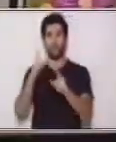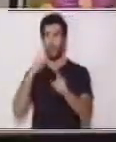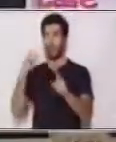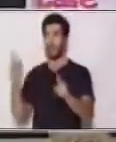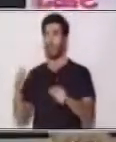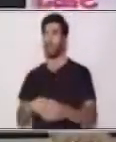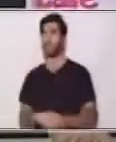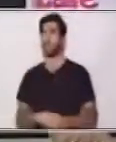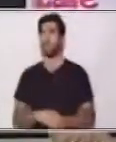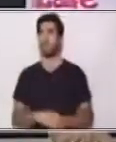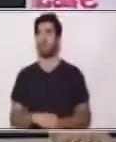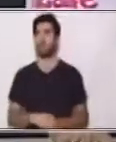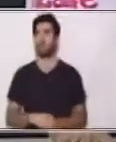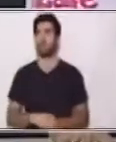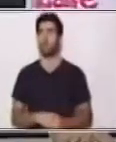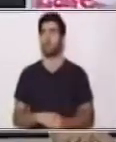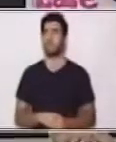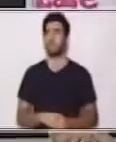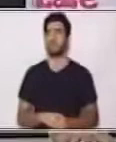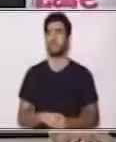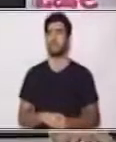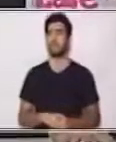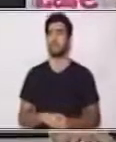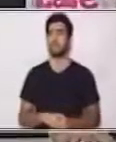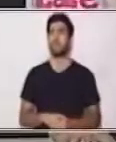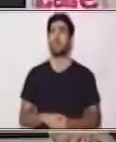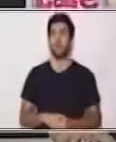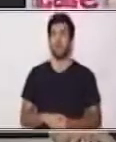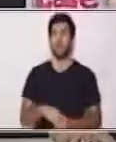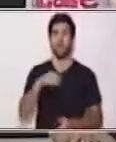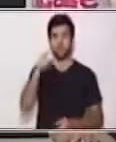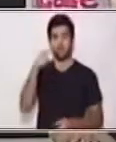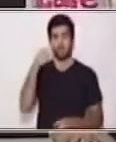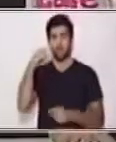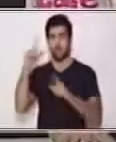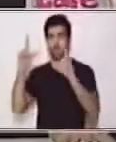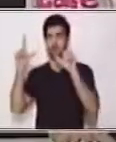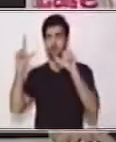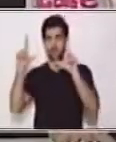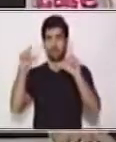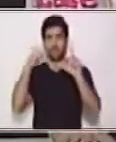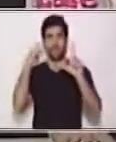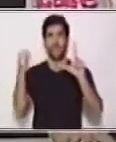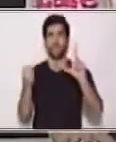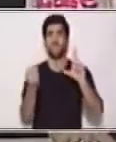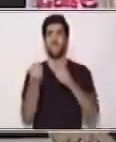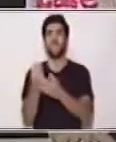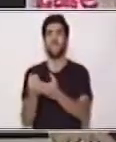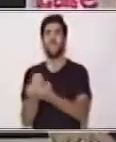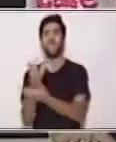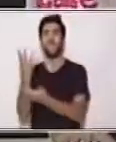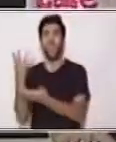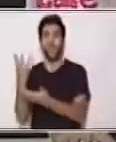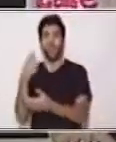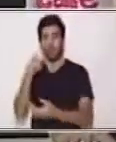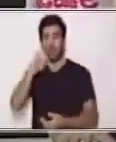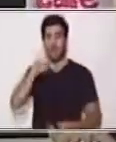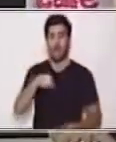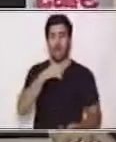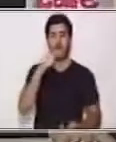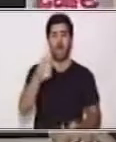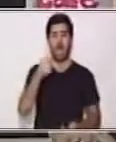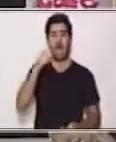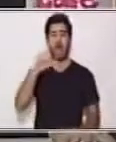primera ilustración, si observas, tengo una flor de jacaranda. ¿Has visto una flor de